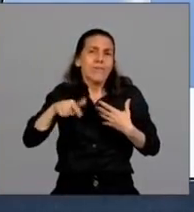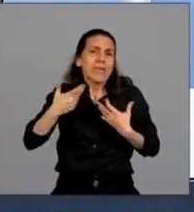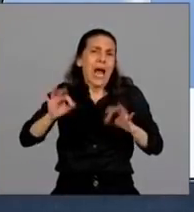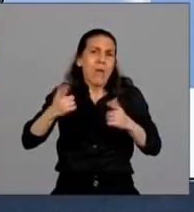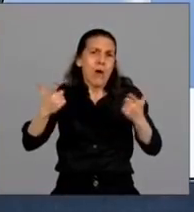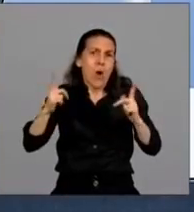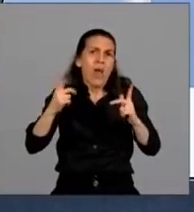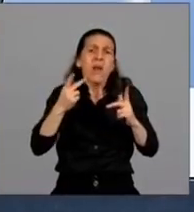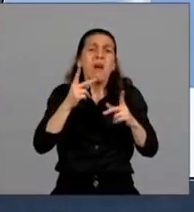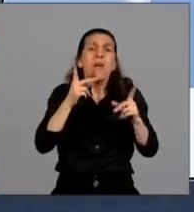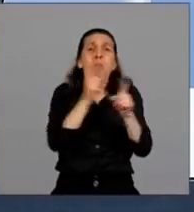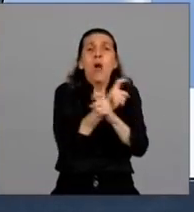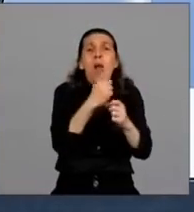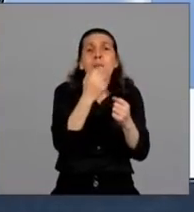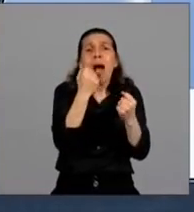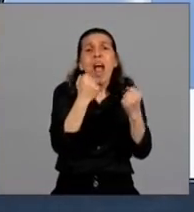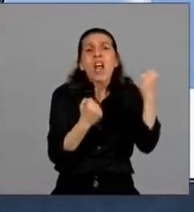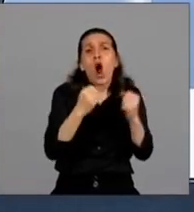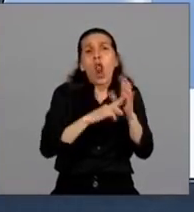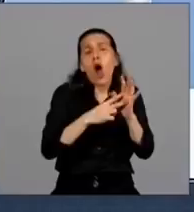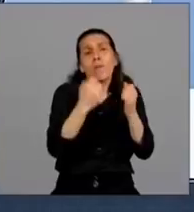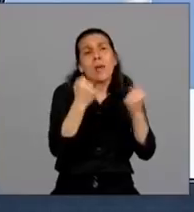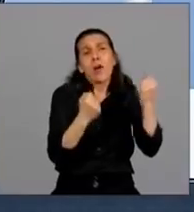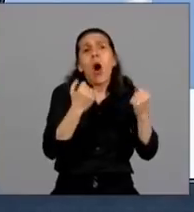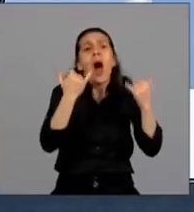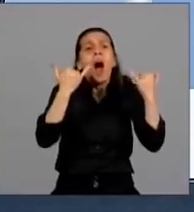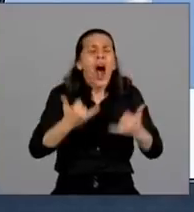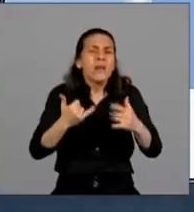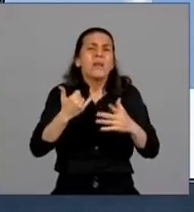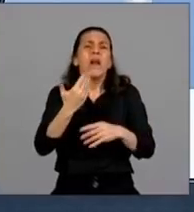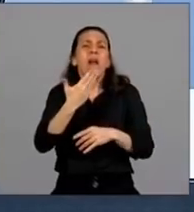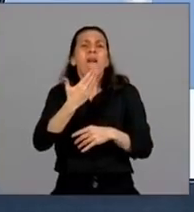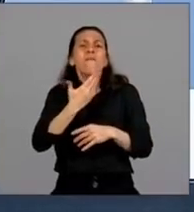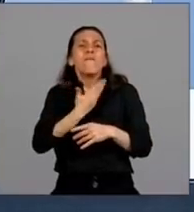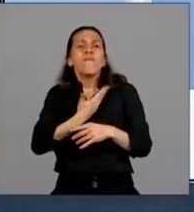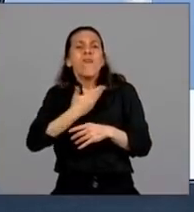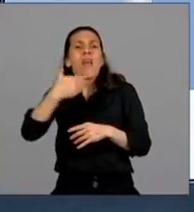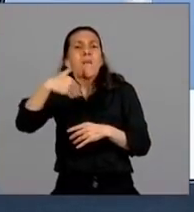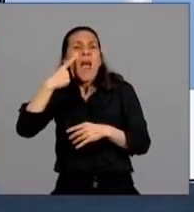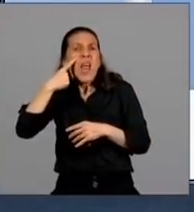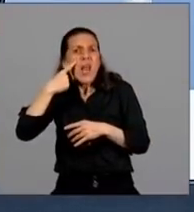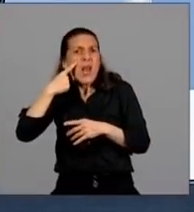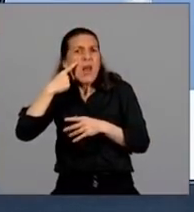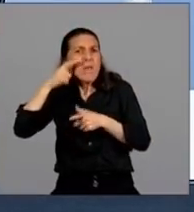el problema económico. Hay datos claros del FMI que muestran que países con